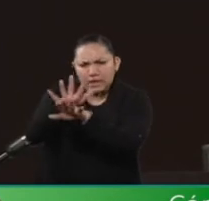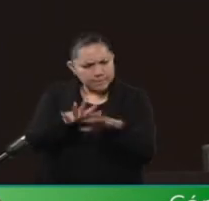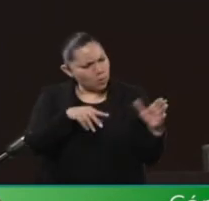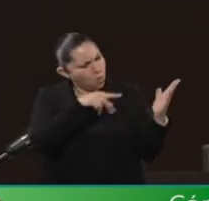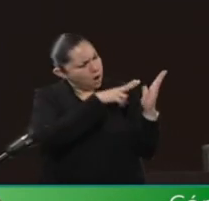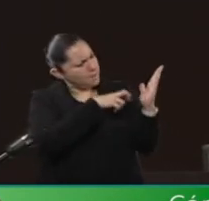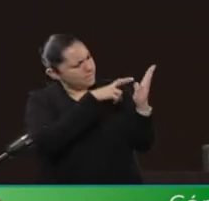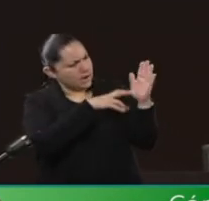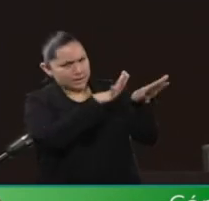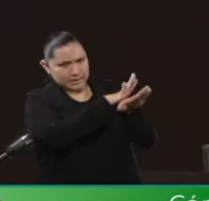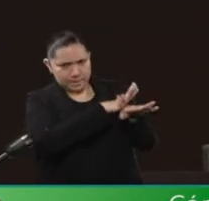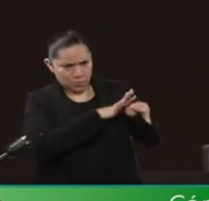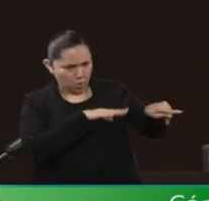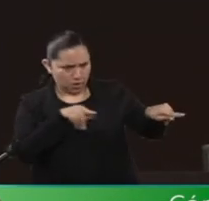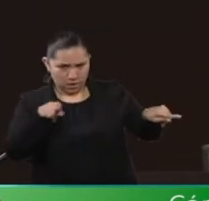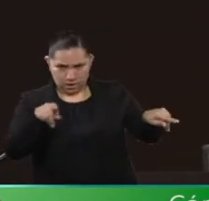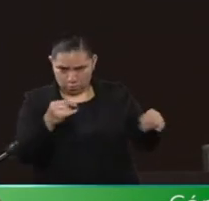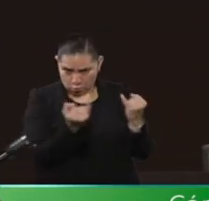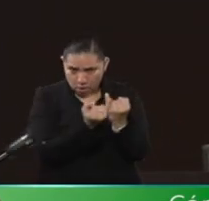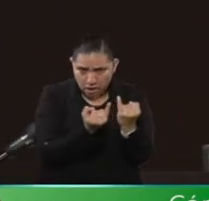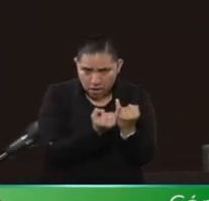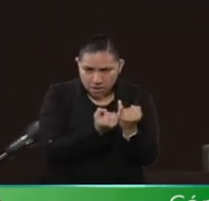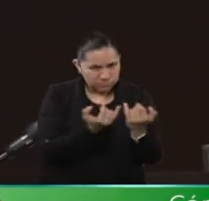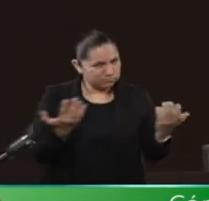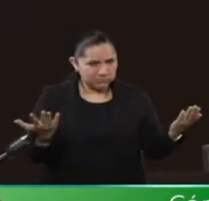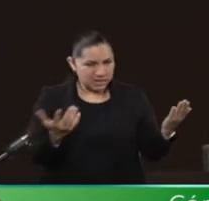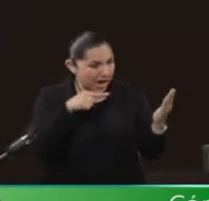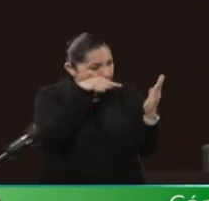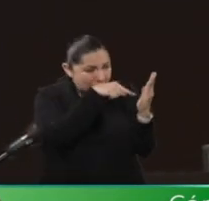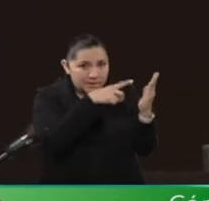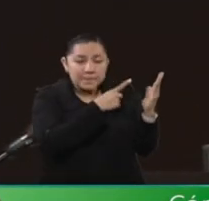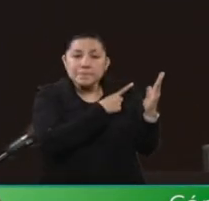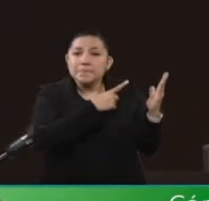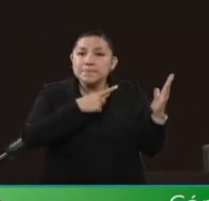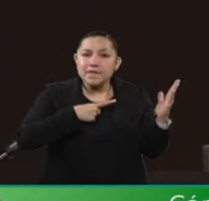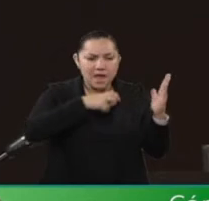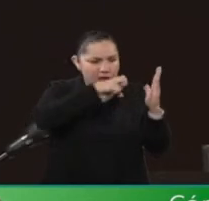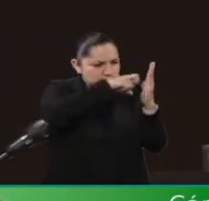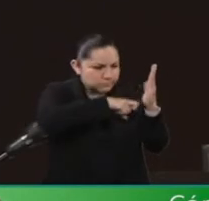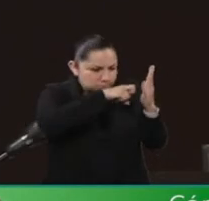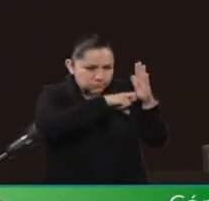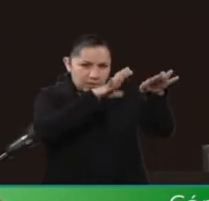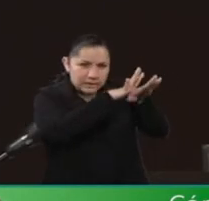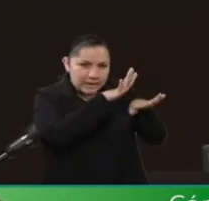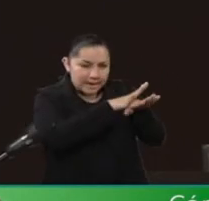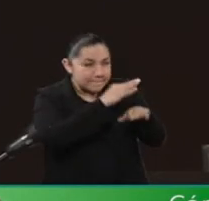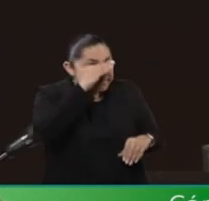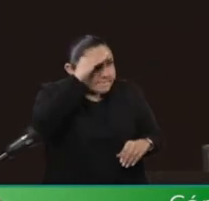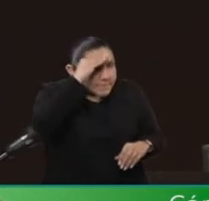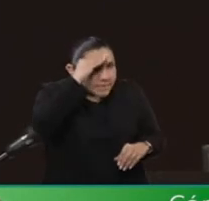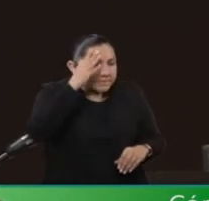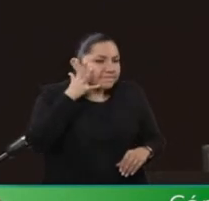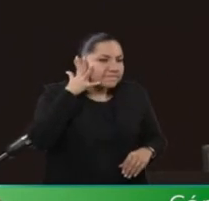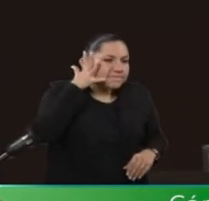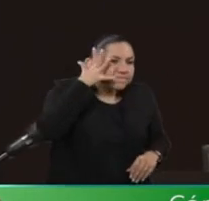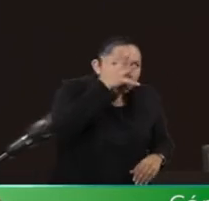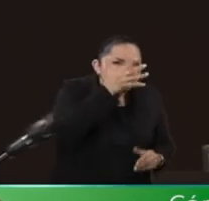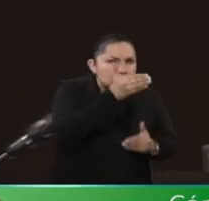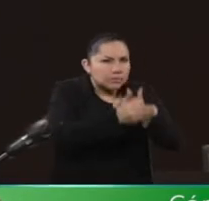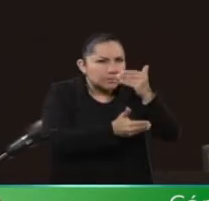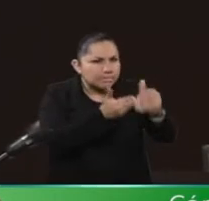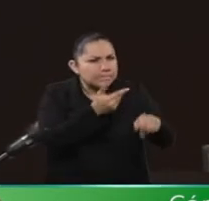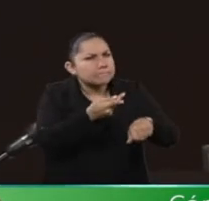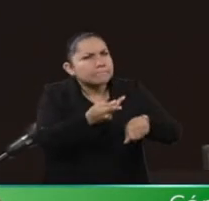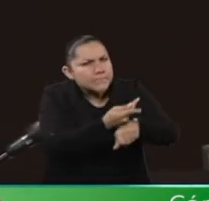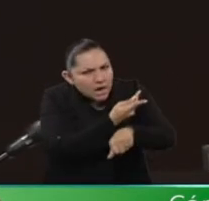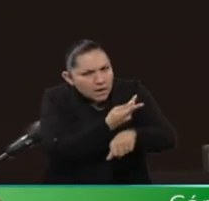profunda, objetiva y seria reflexión sobre su contenido y sus consecuencias. Aprobar la reforma que están